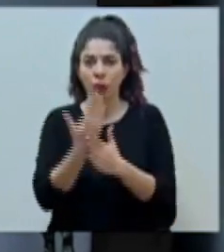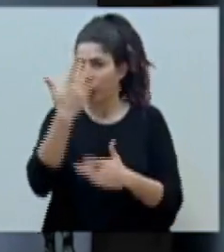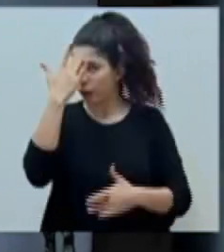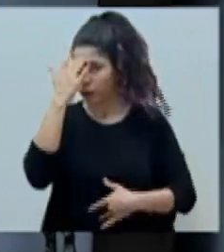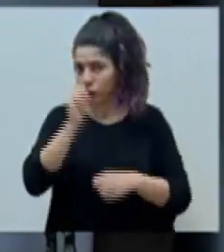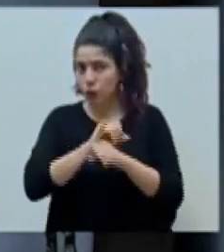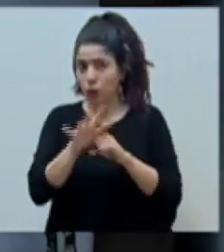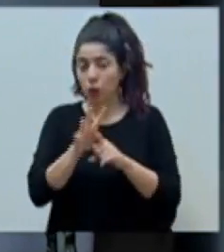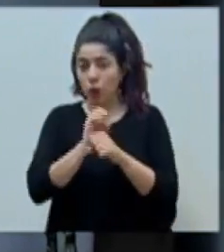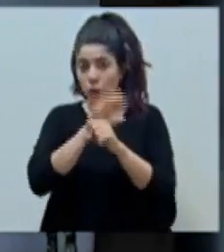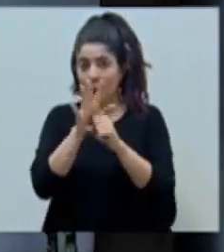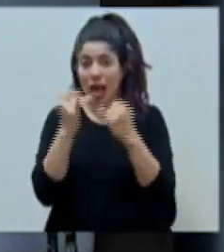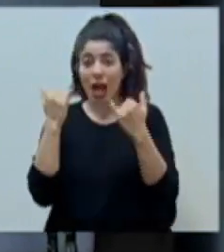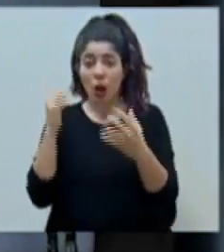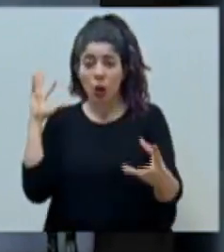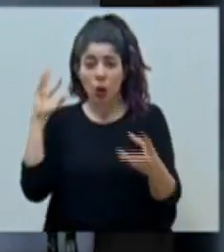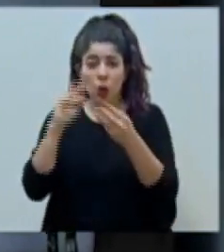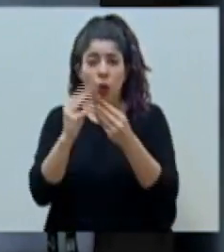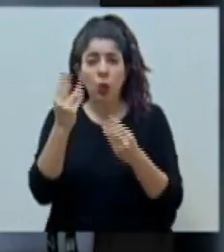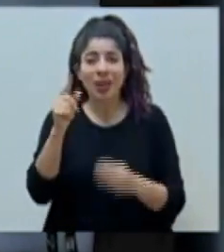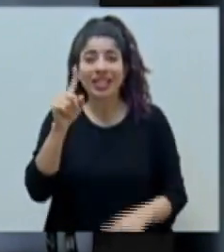nuevos, llegándose a un total de